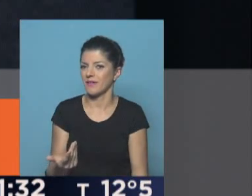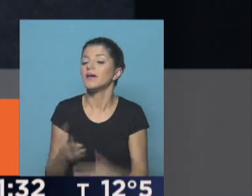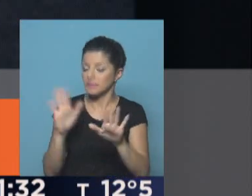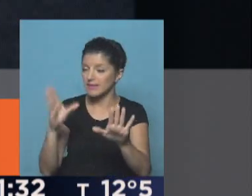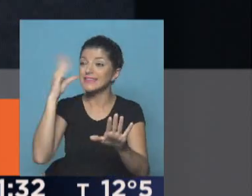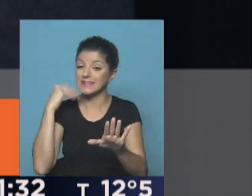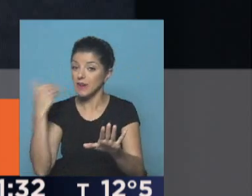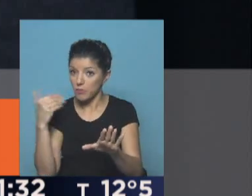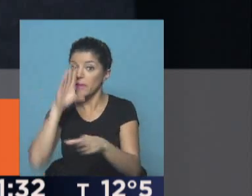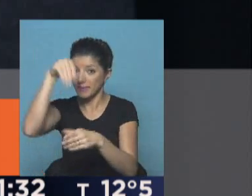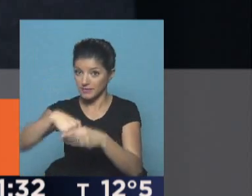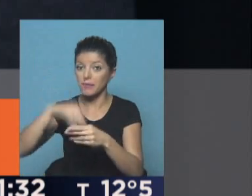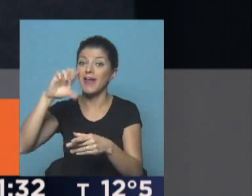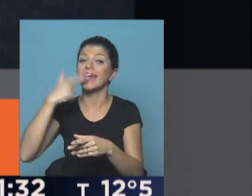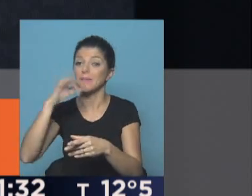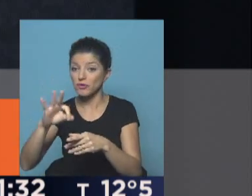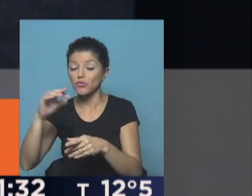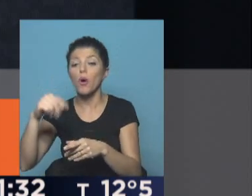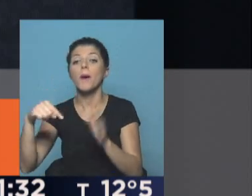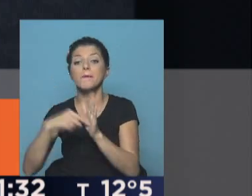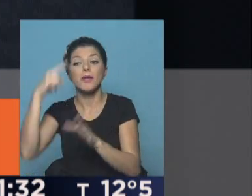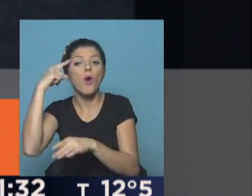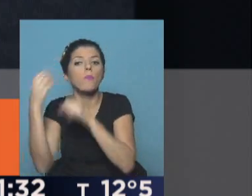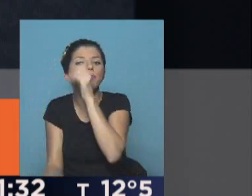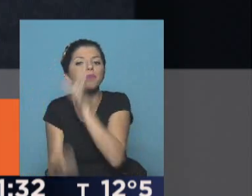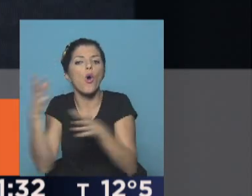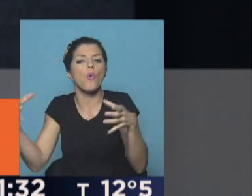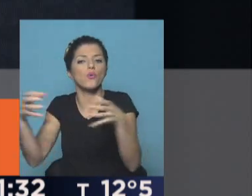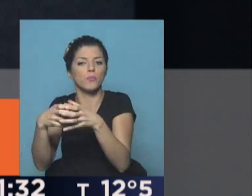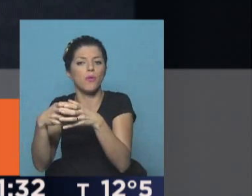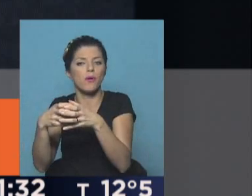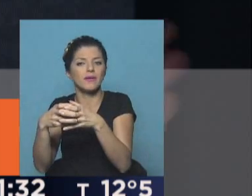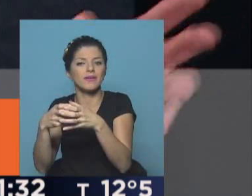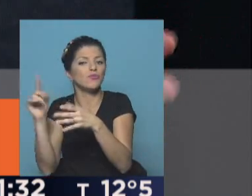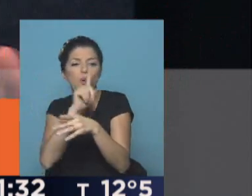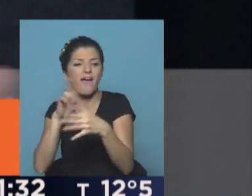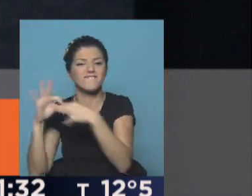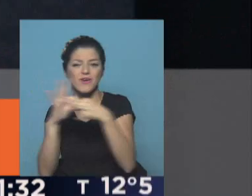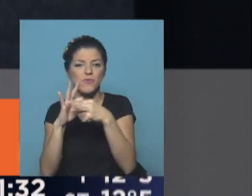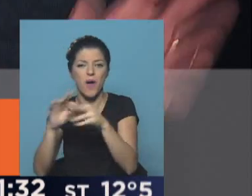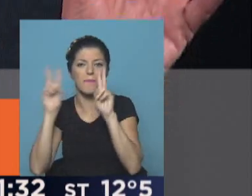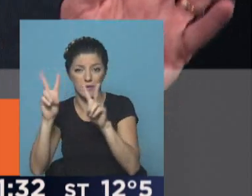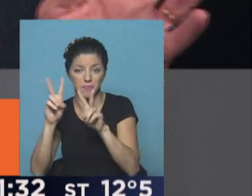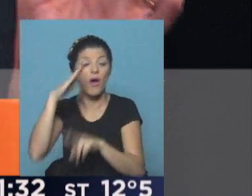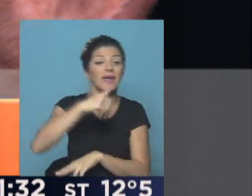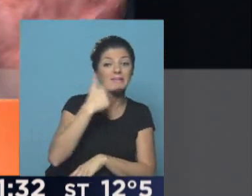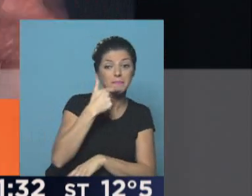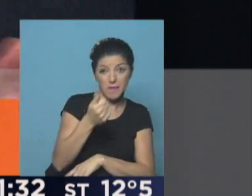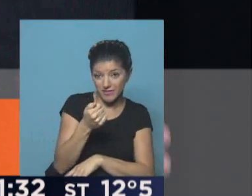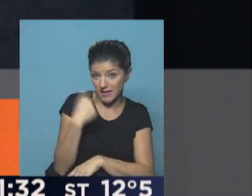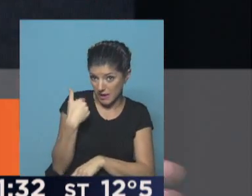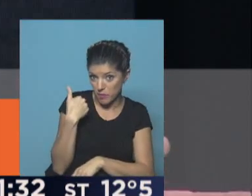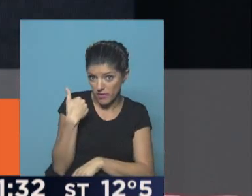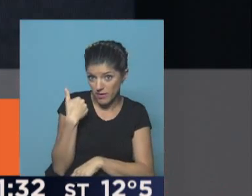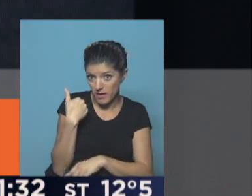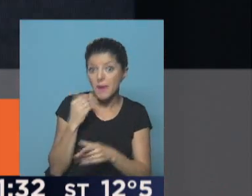christina pudiendo participar de la pasó crea un digamos un frente sigue el peronismo y vas a pudiendo participar de la pasó termina con un frente